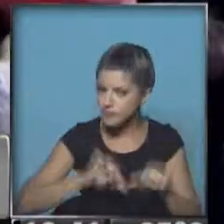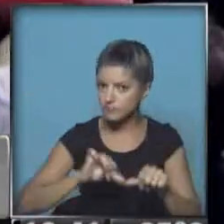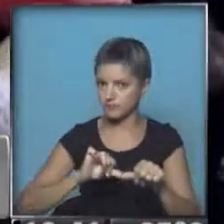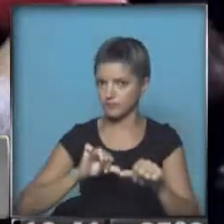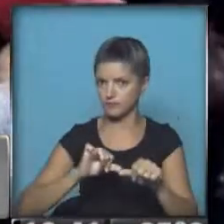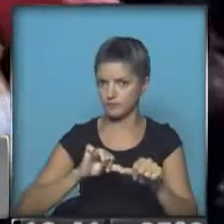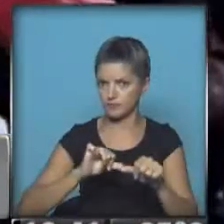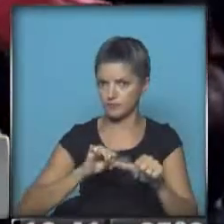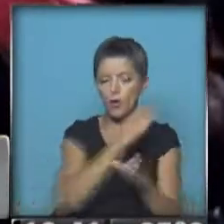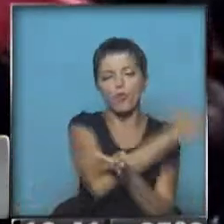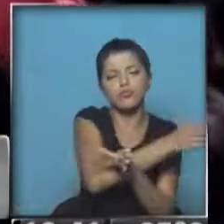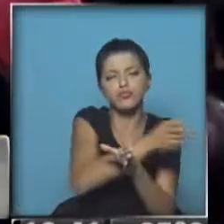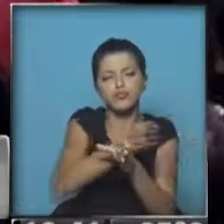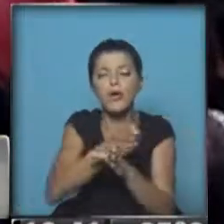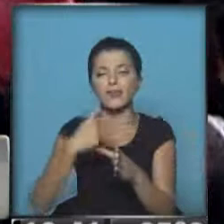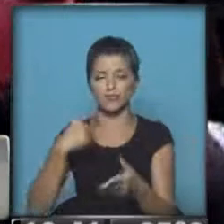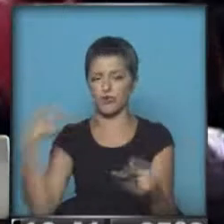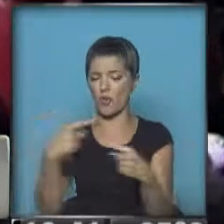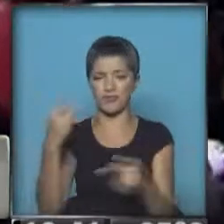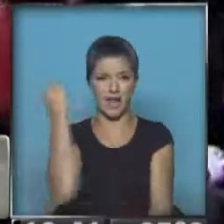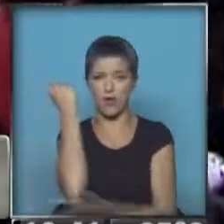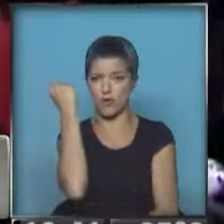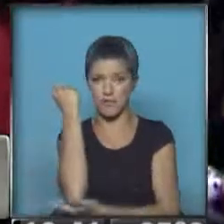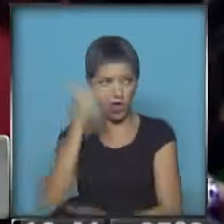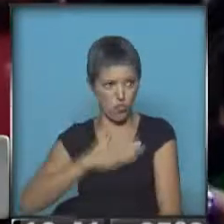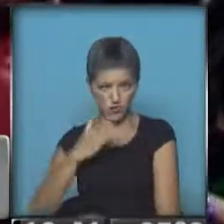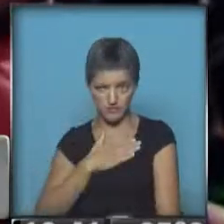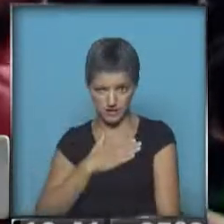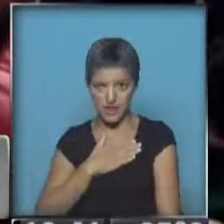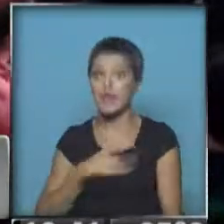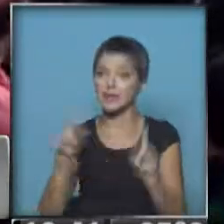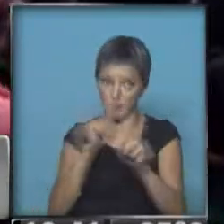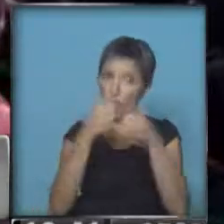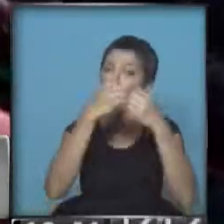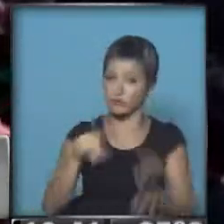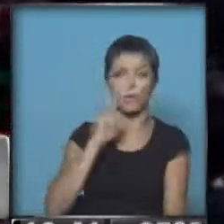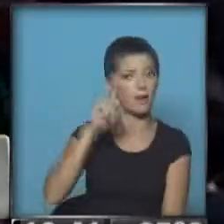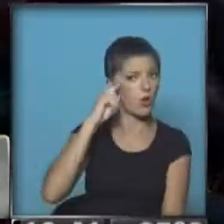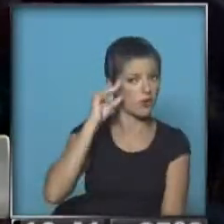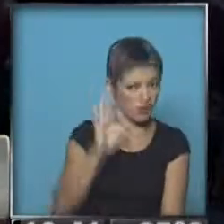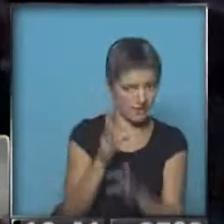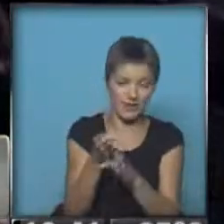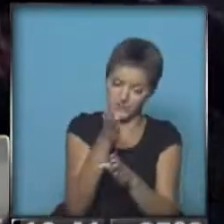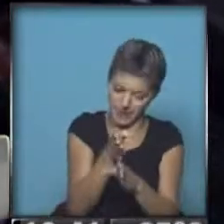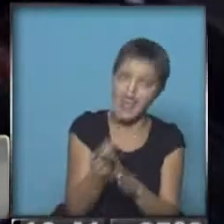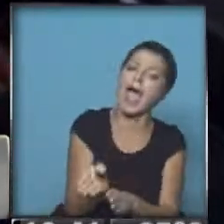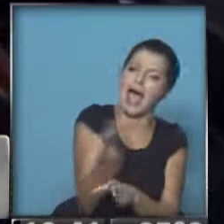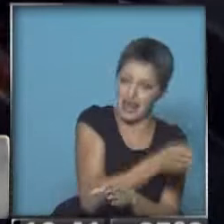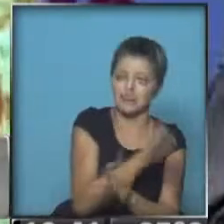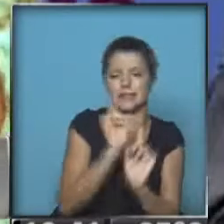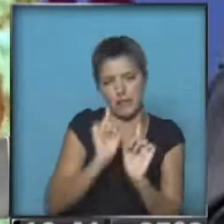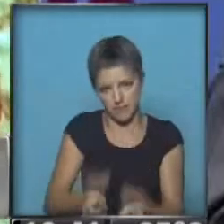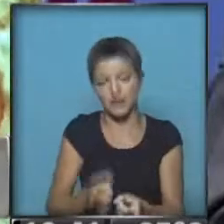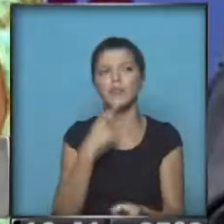de un proceso de atacar nuestra economía que tampoco ni siquiera empezó en los 90, que empezó, si tengo que marcar una